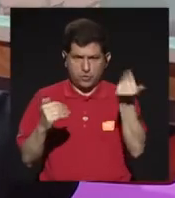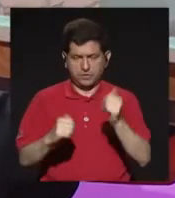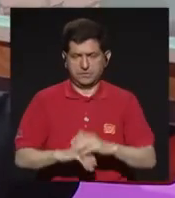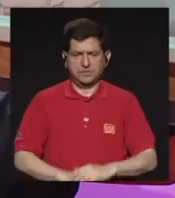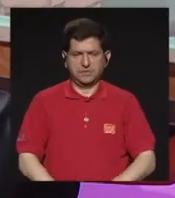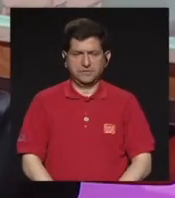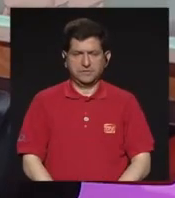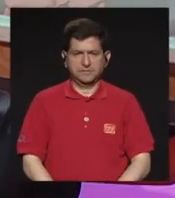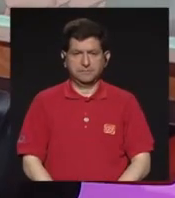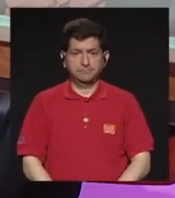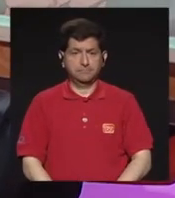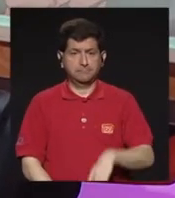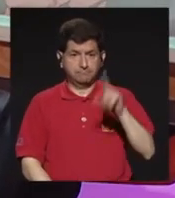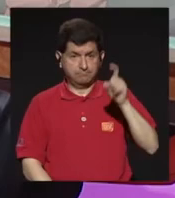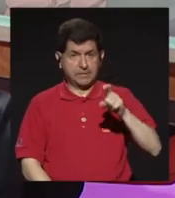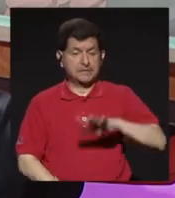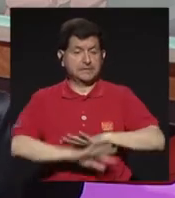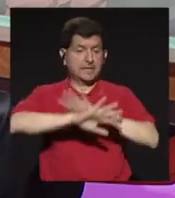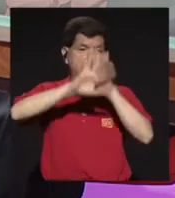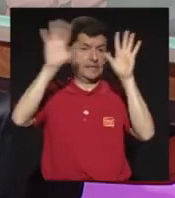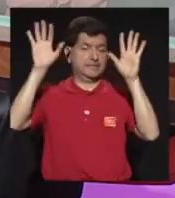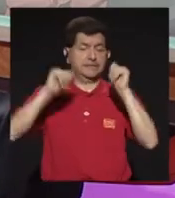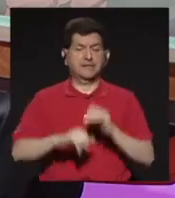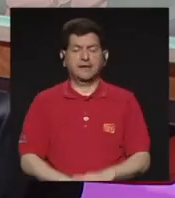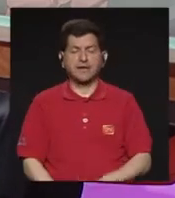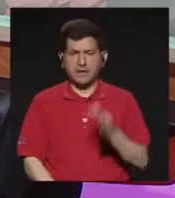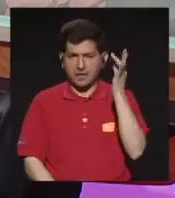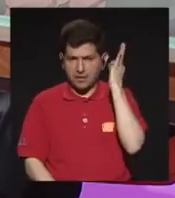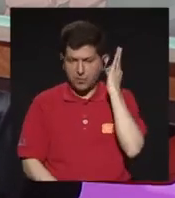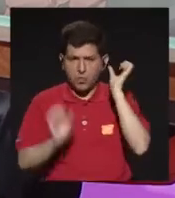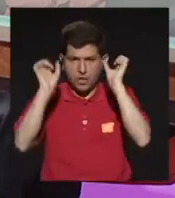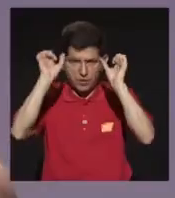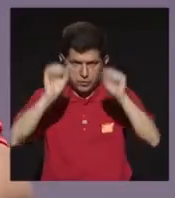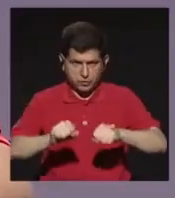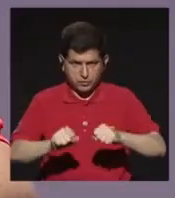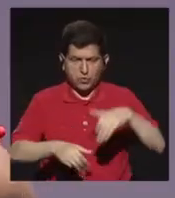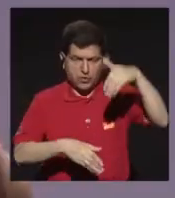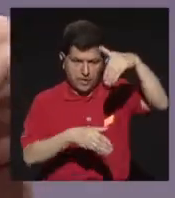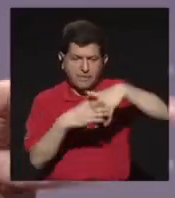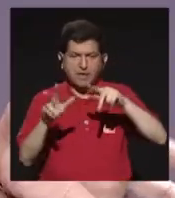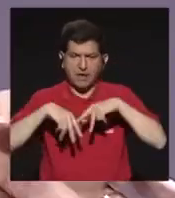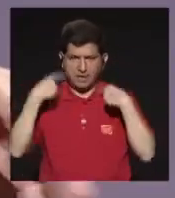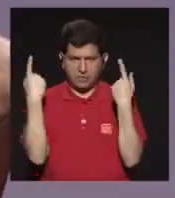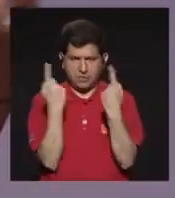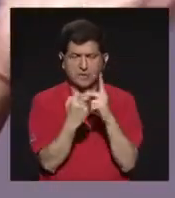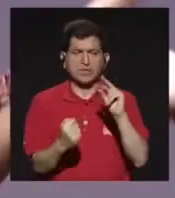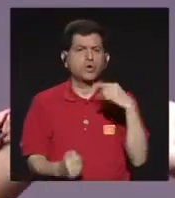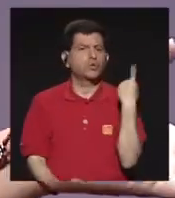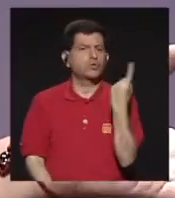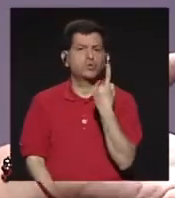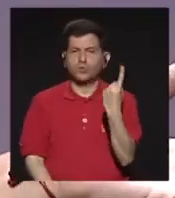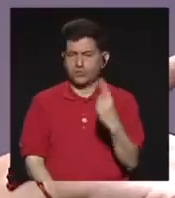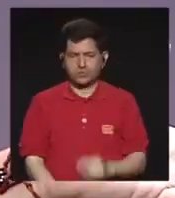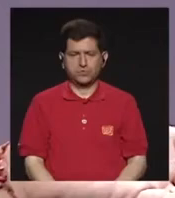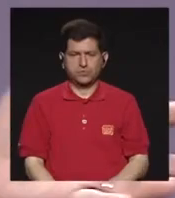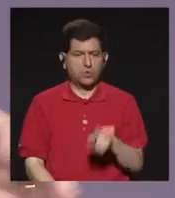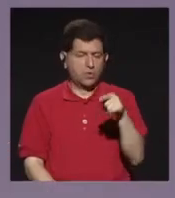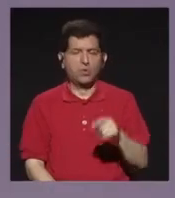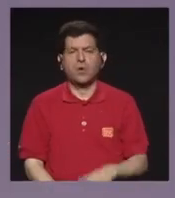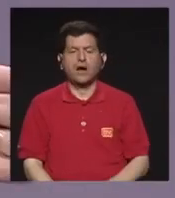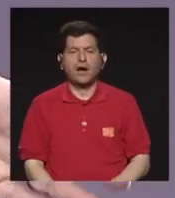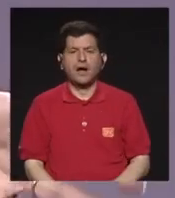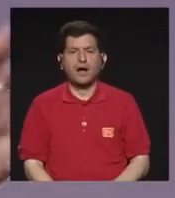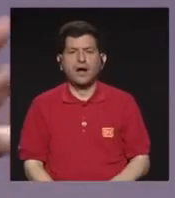que tenemos que tener claridad para que las mujeres lleguen dentro de los partidos, no solamente a nóminas de